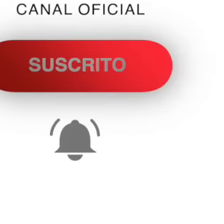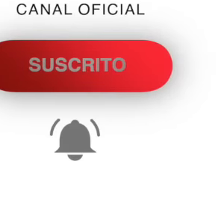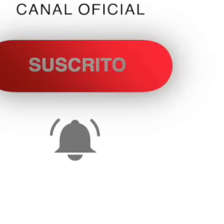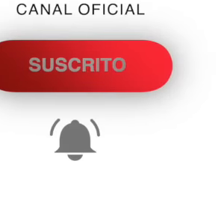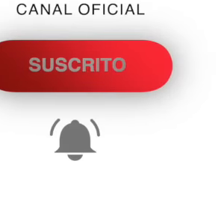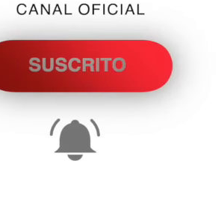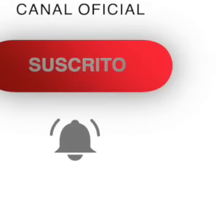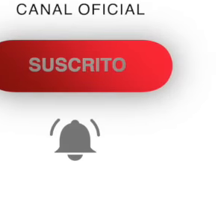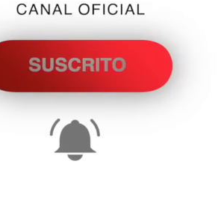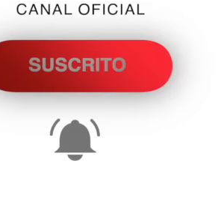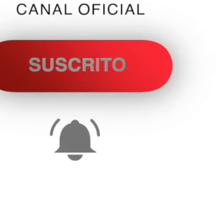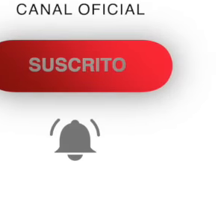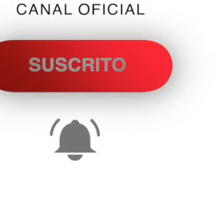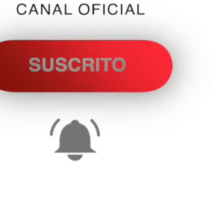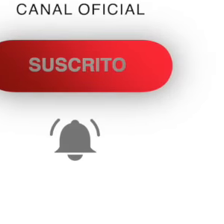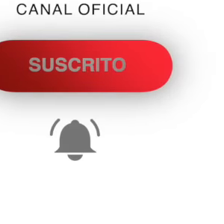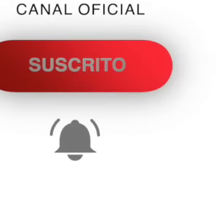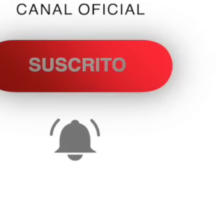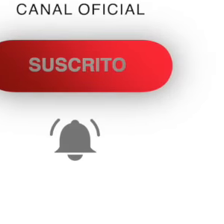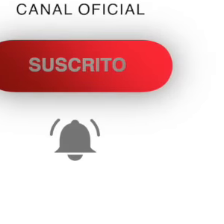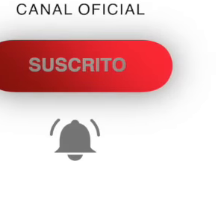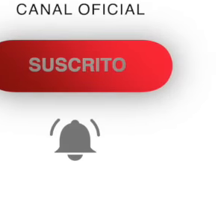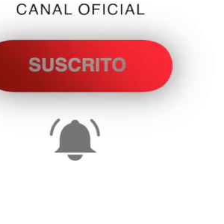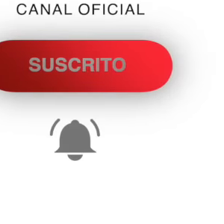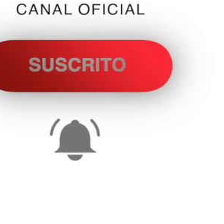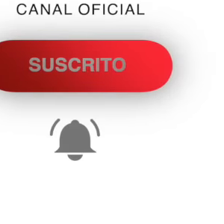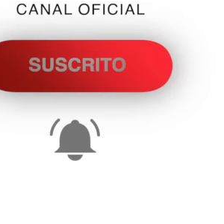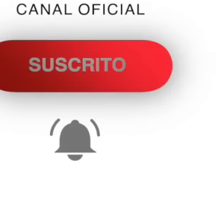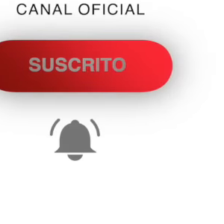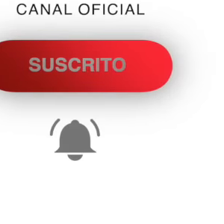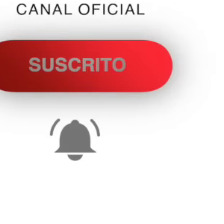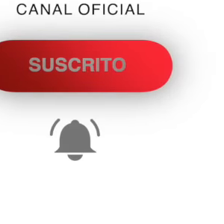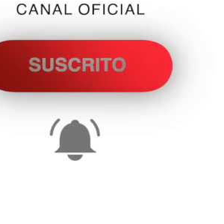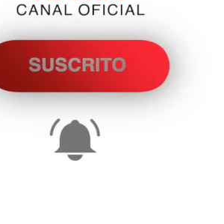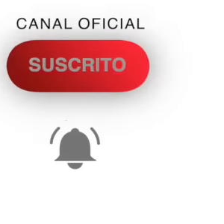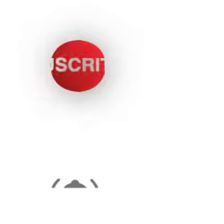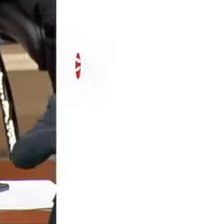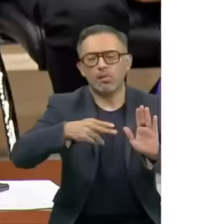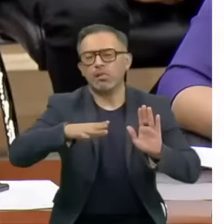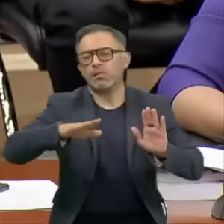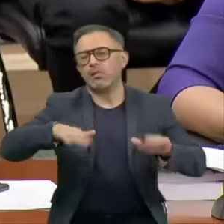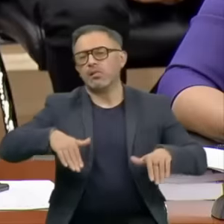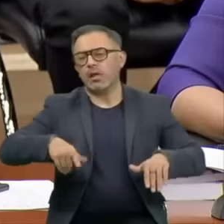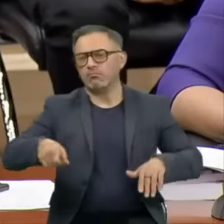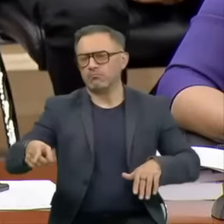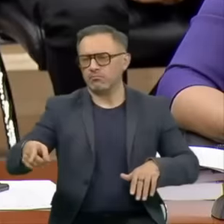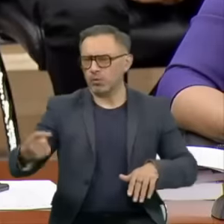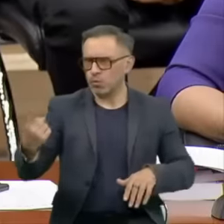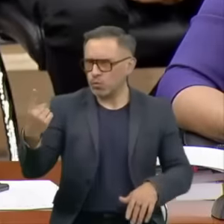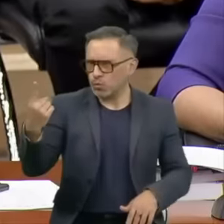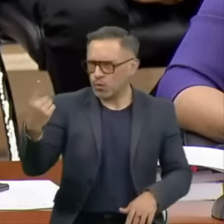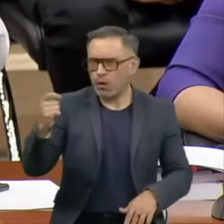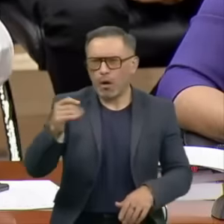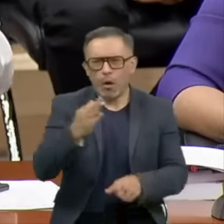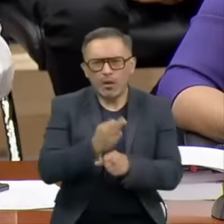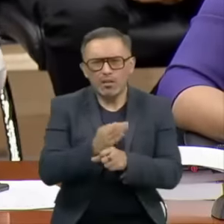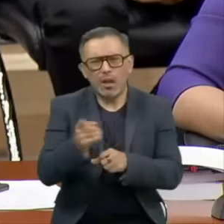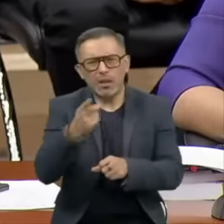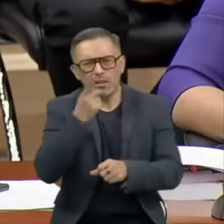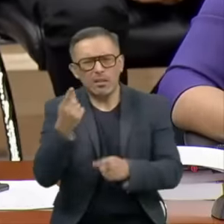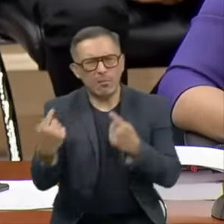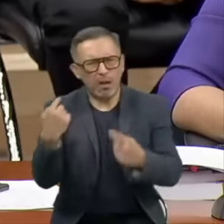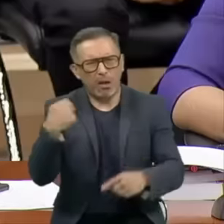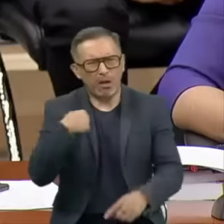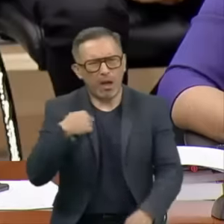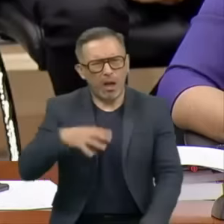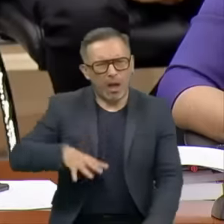que no cumplió su compromiso. Y hoy vienen a decir que estamos abusando y que nos están regalando. No,